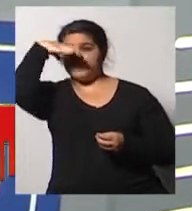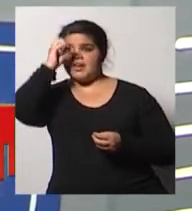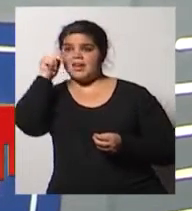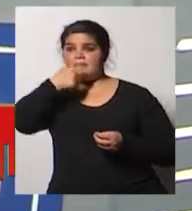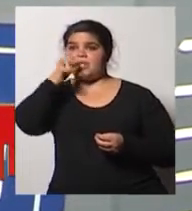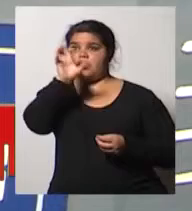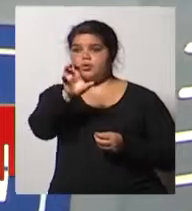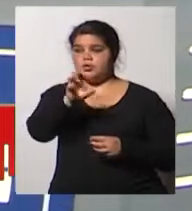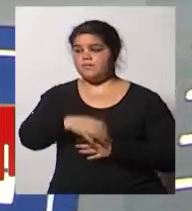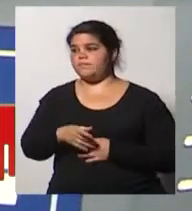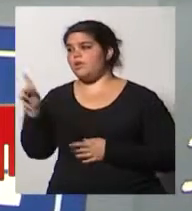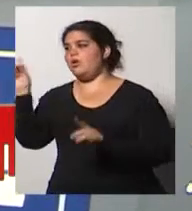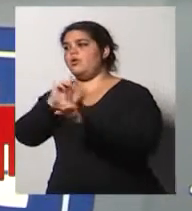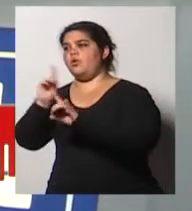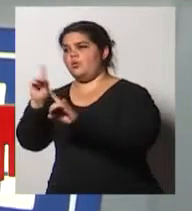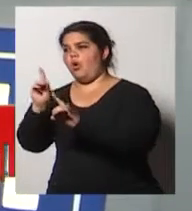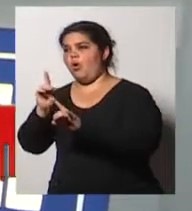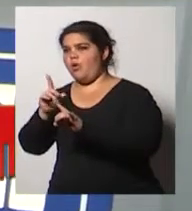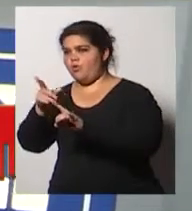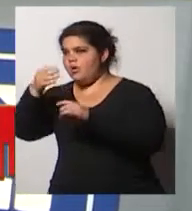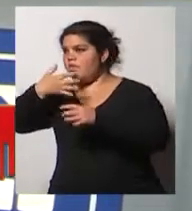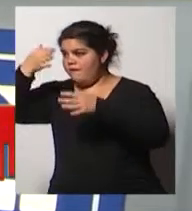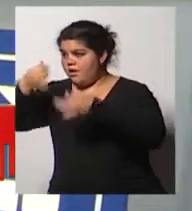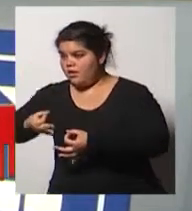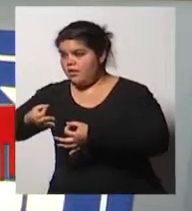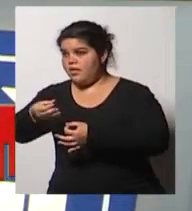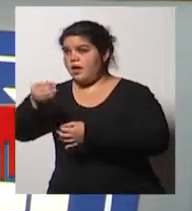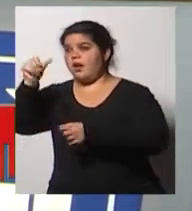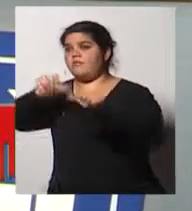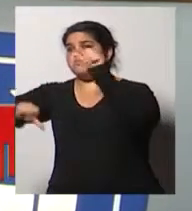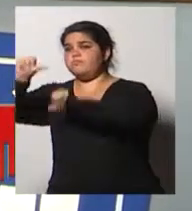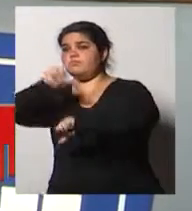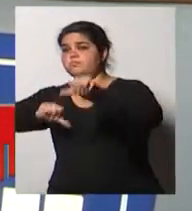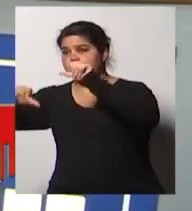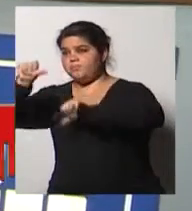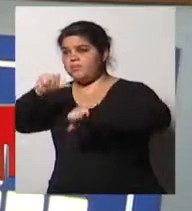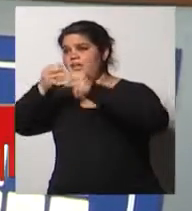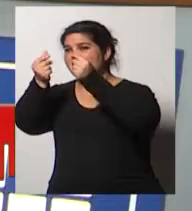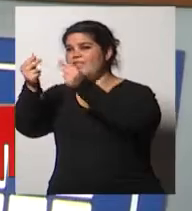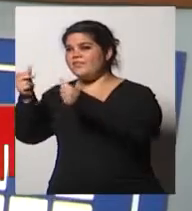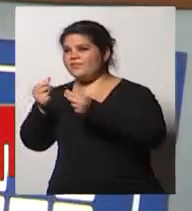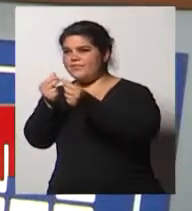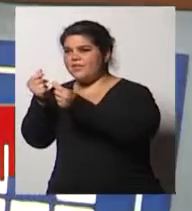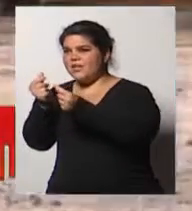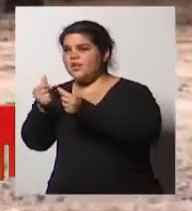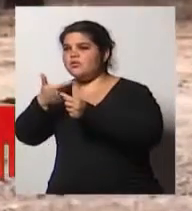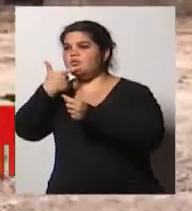No hubo un supuesto derrame. Hubo un derrame de solución cianurada que se